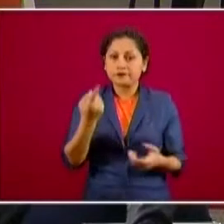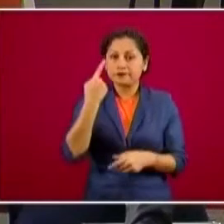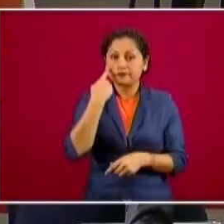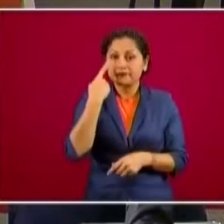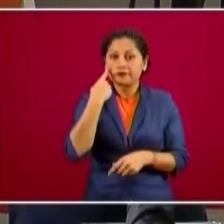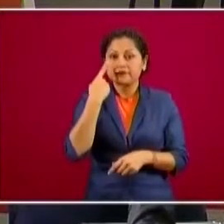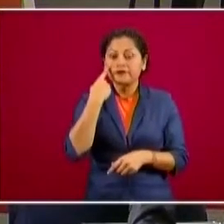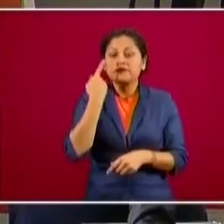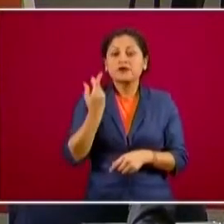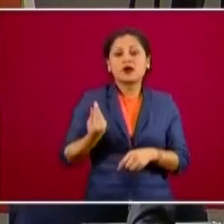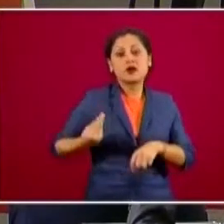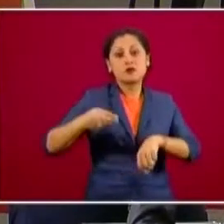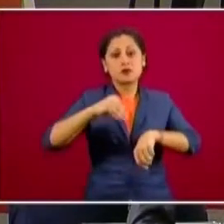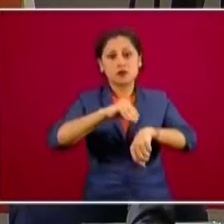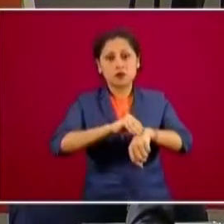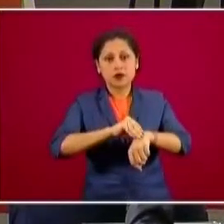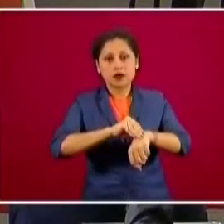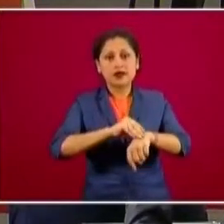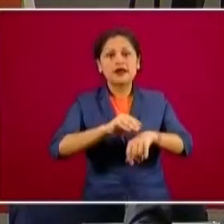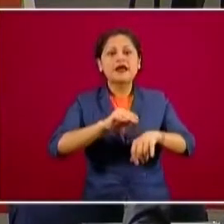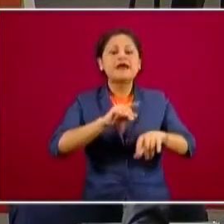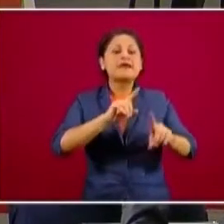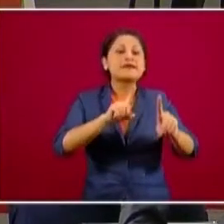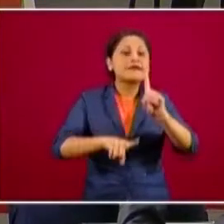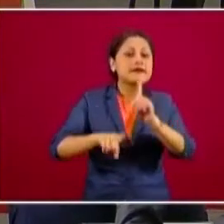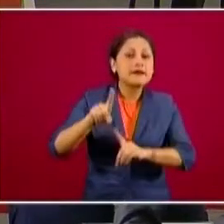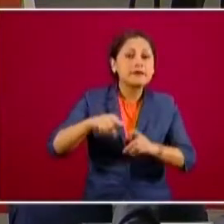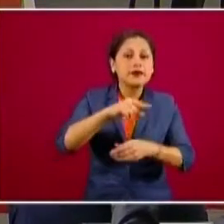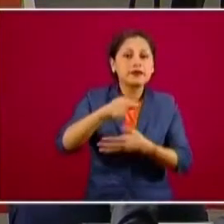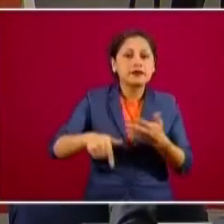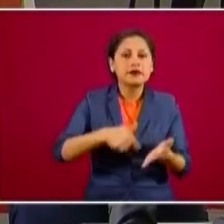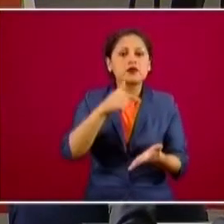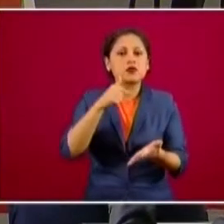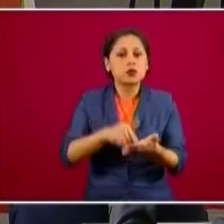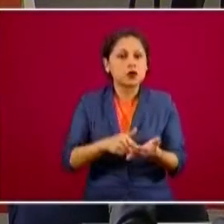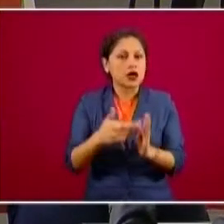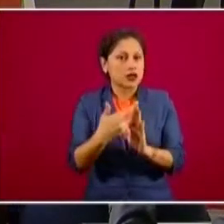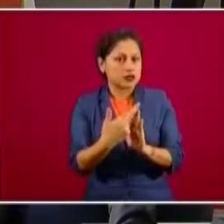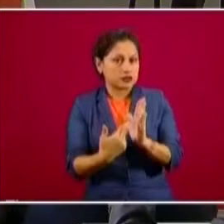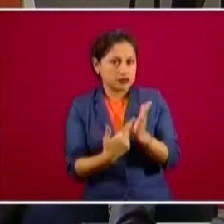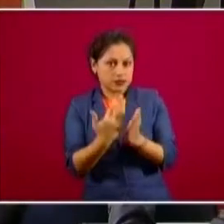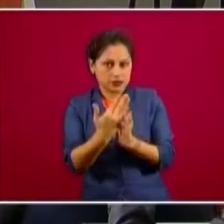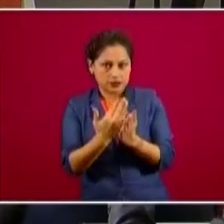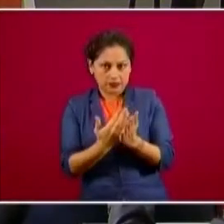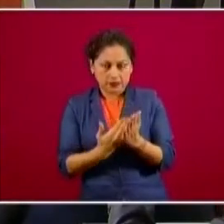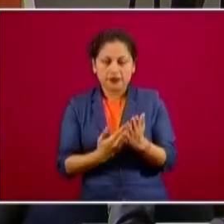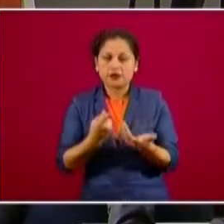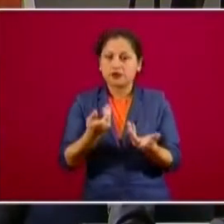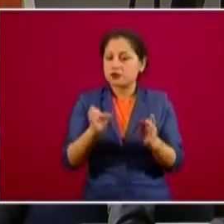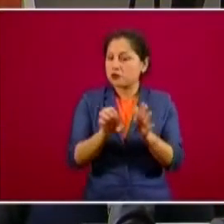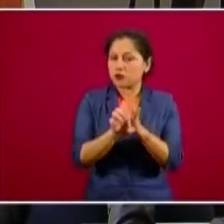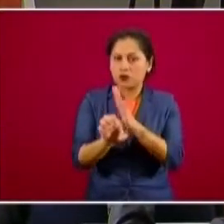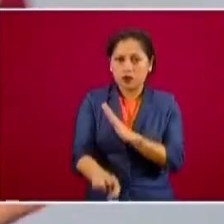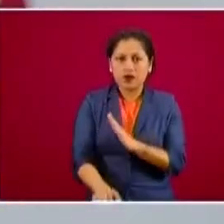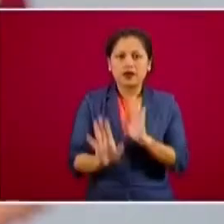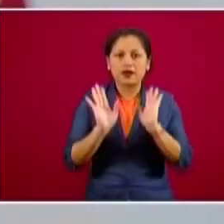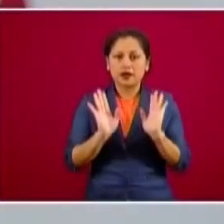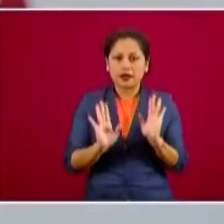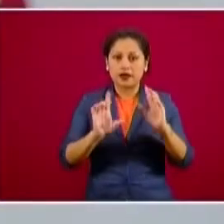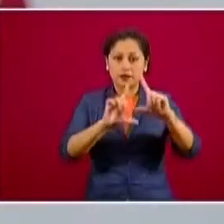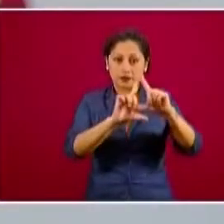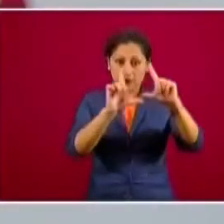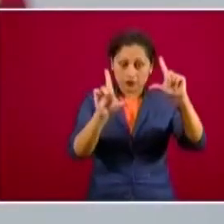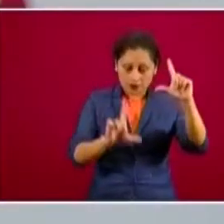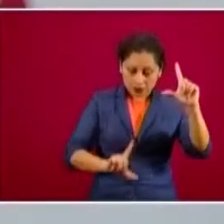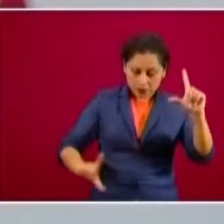de contención geográfica contención geográfica necesitamos que las personas que viven en las zonas de baja